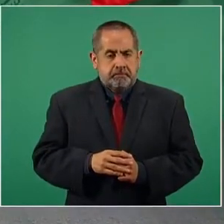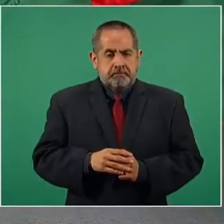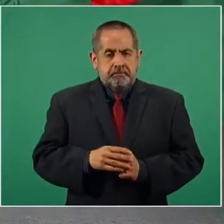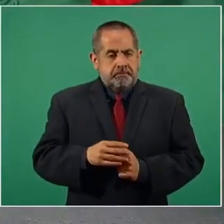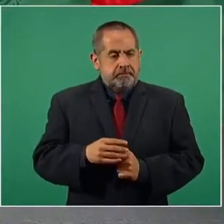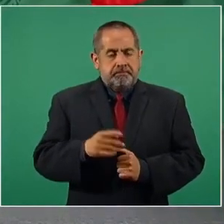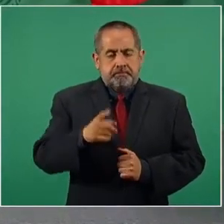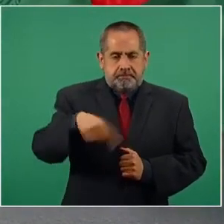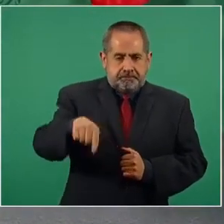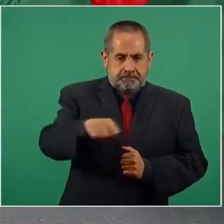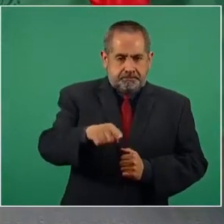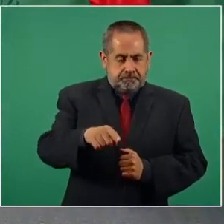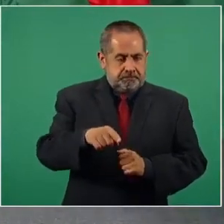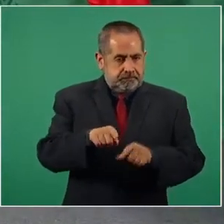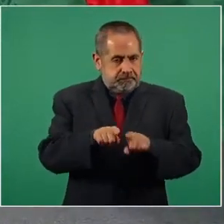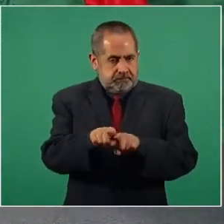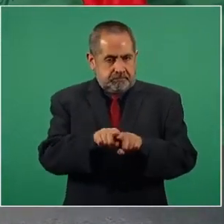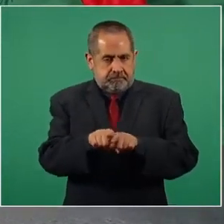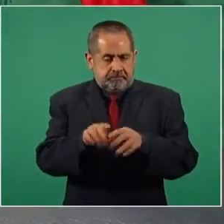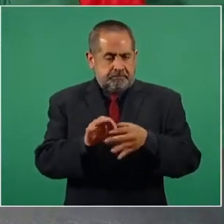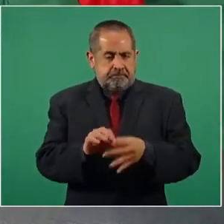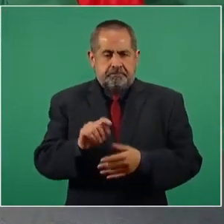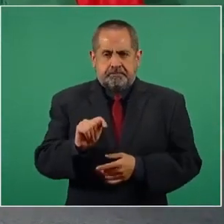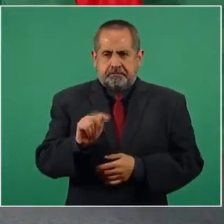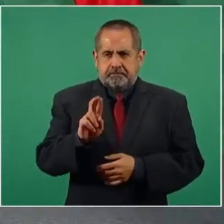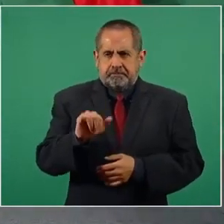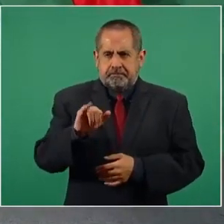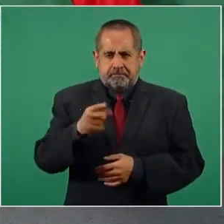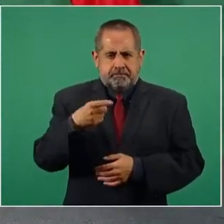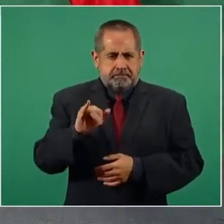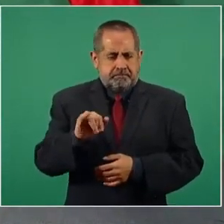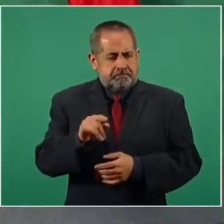hermanos triquis que,